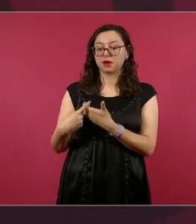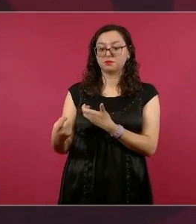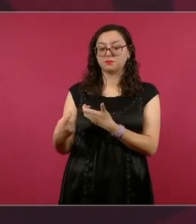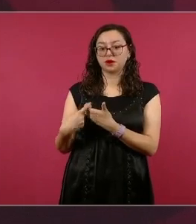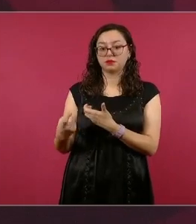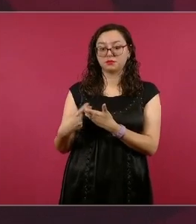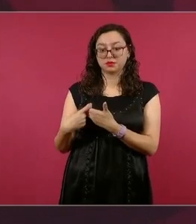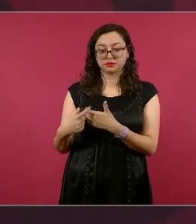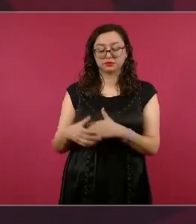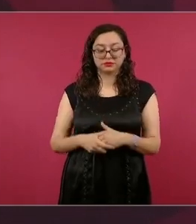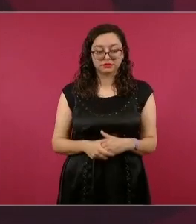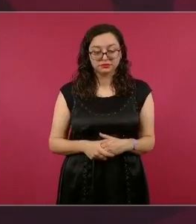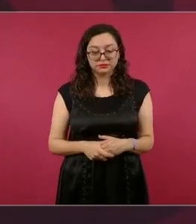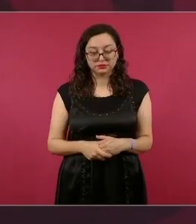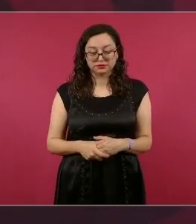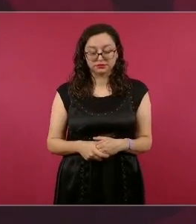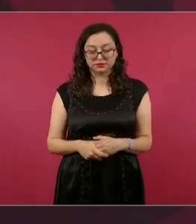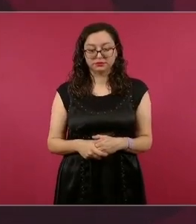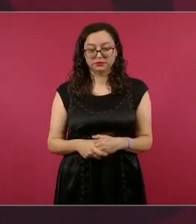En esto vamos